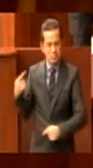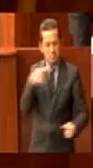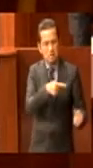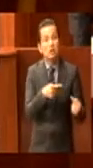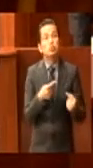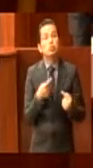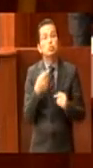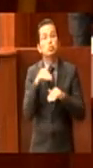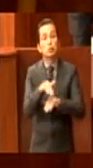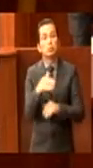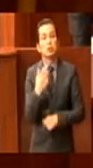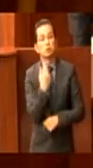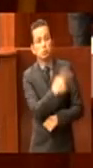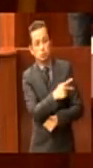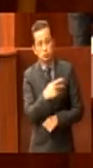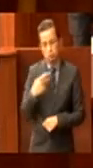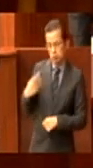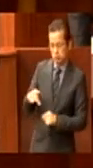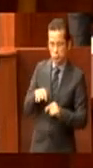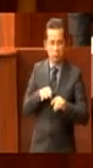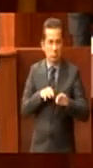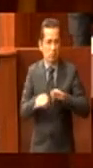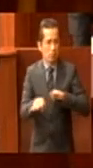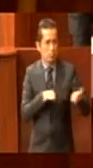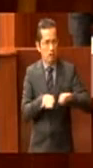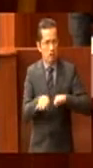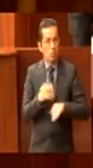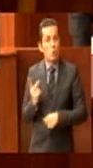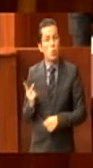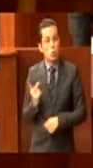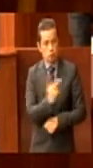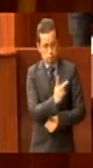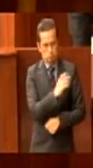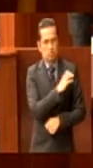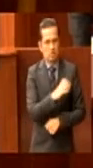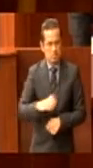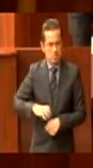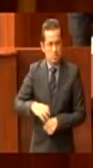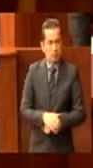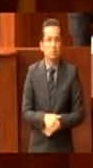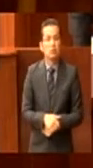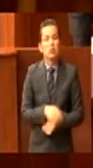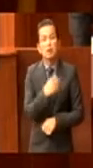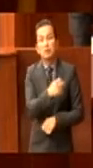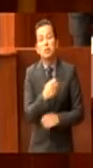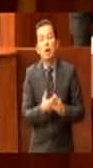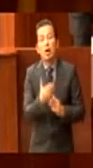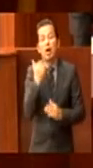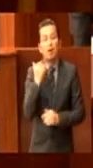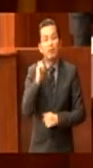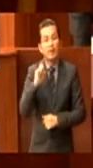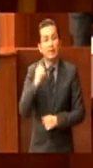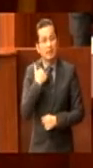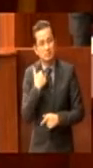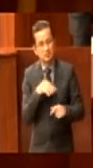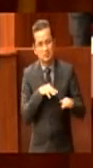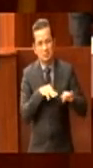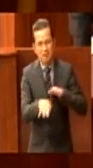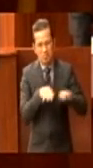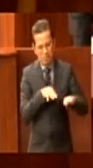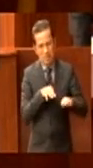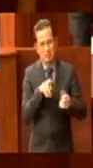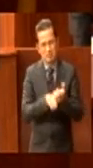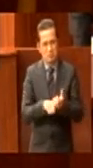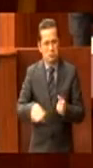que tanto la candidata como el candidato tuvieron en su desempeño como